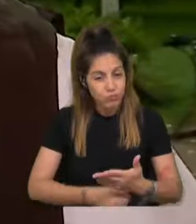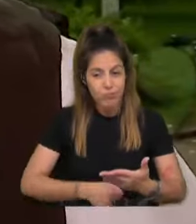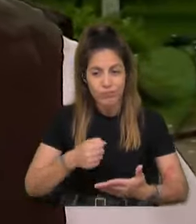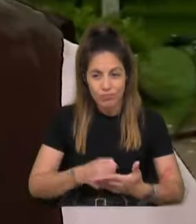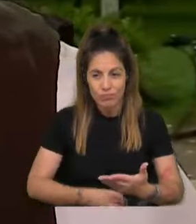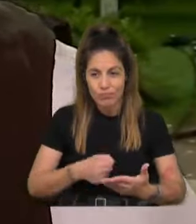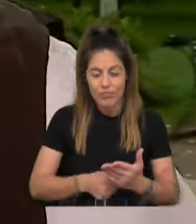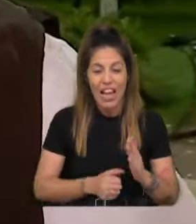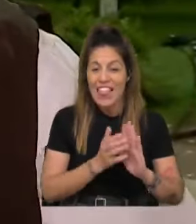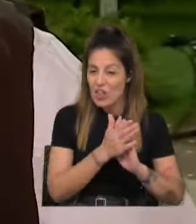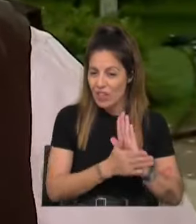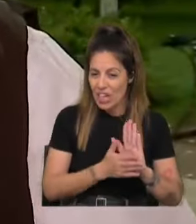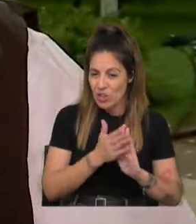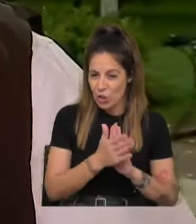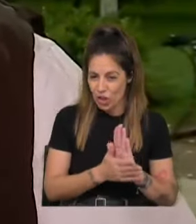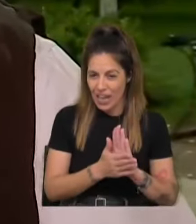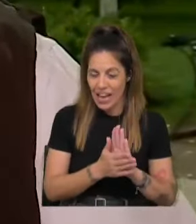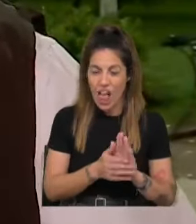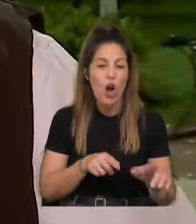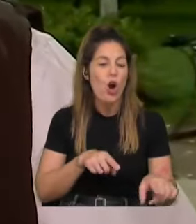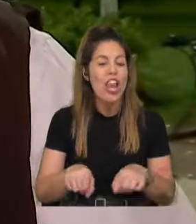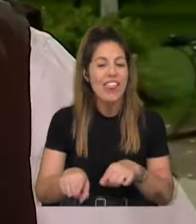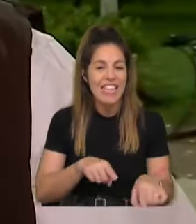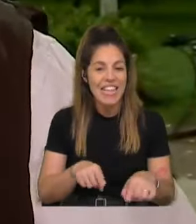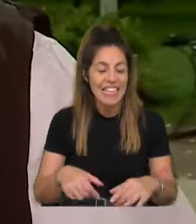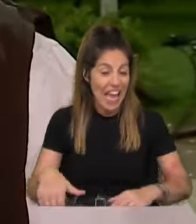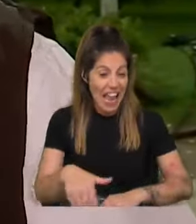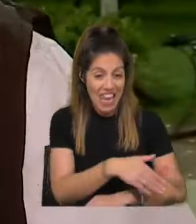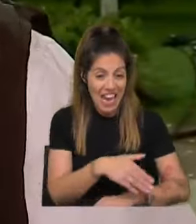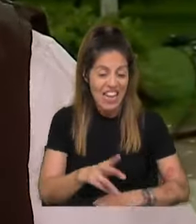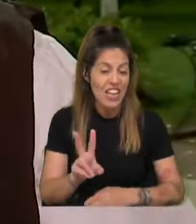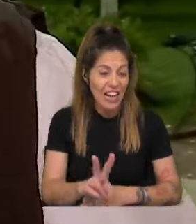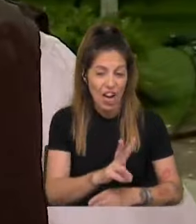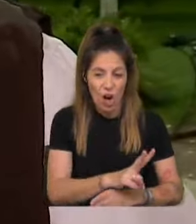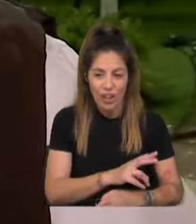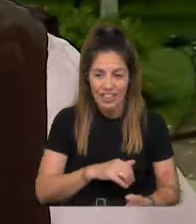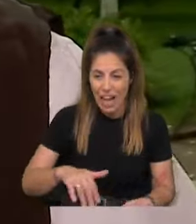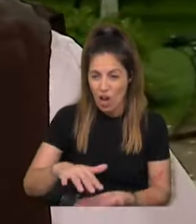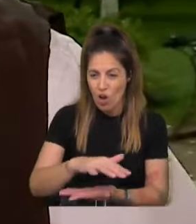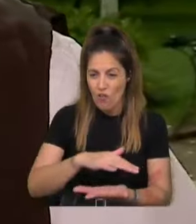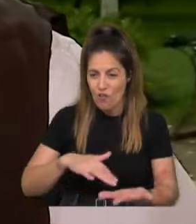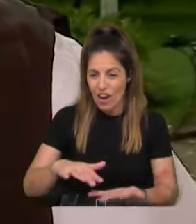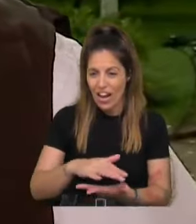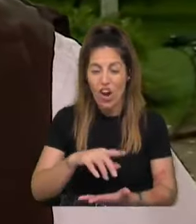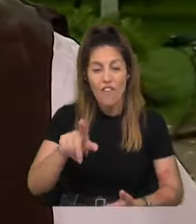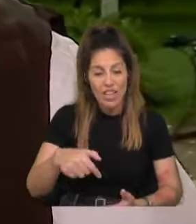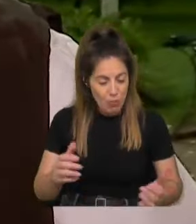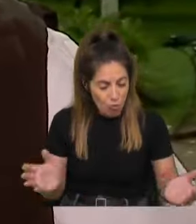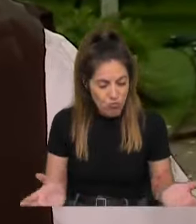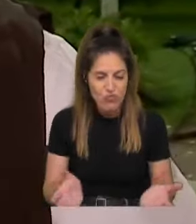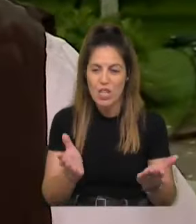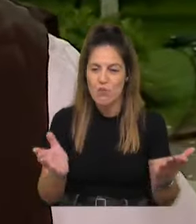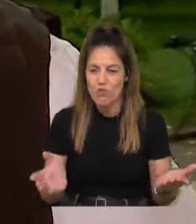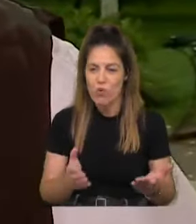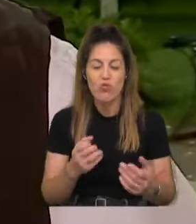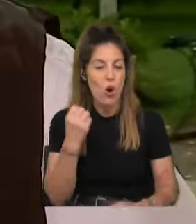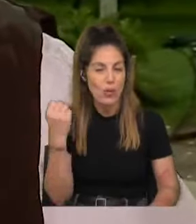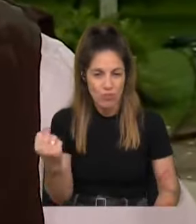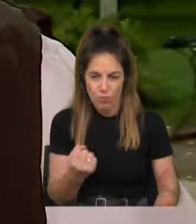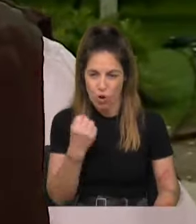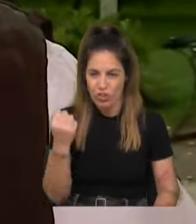nivel nacional con la dirigencia en la calle en la recorrida en los barrios venimos con un impulso importante